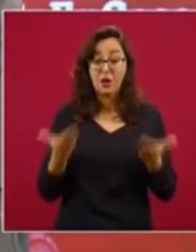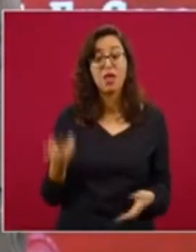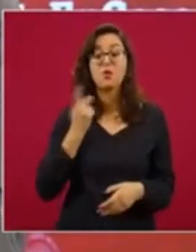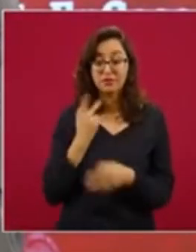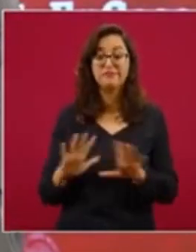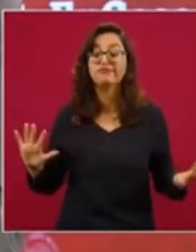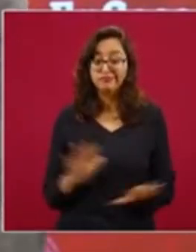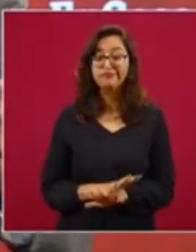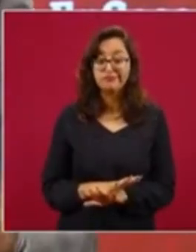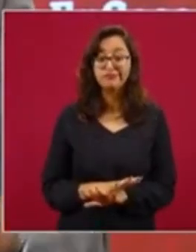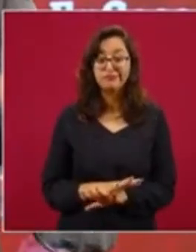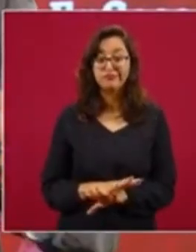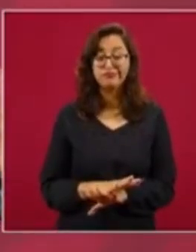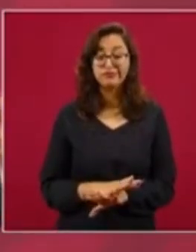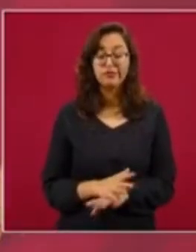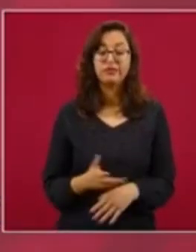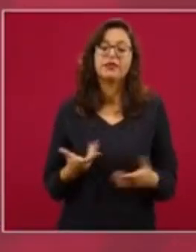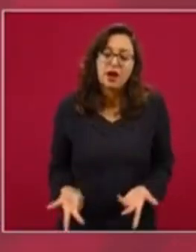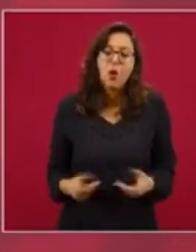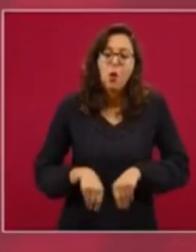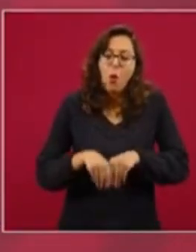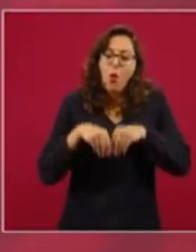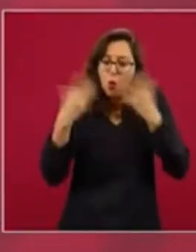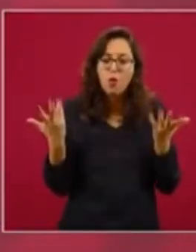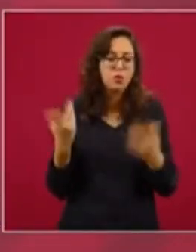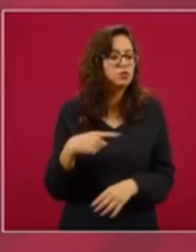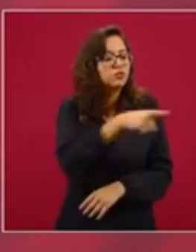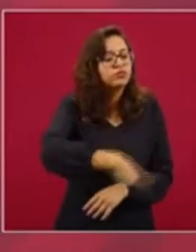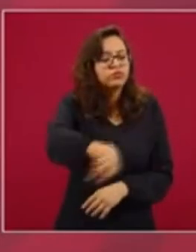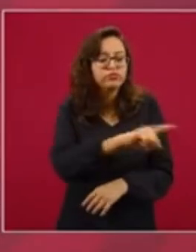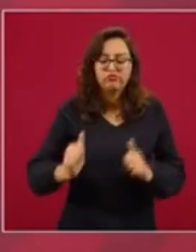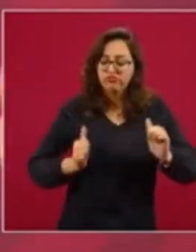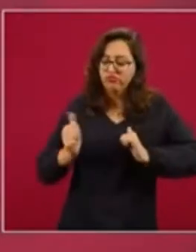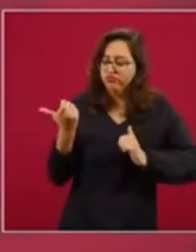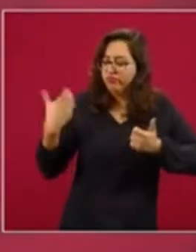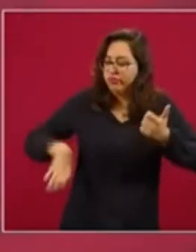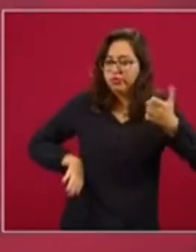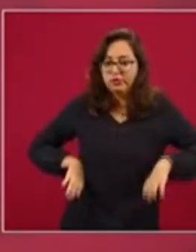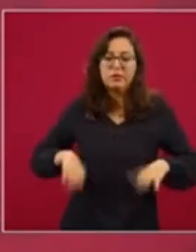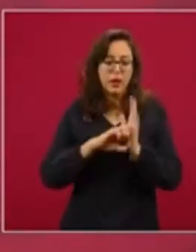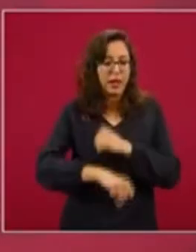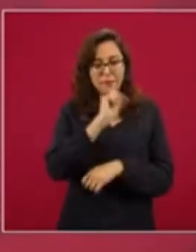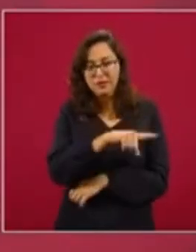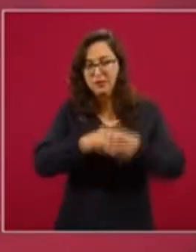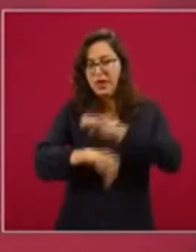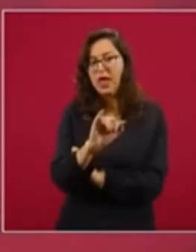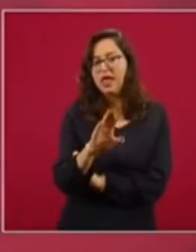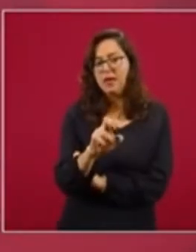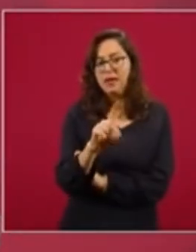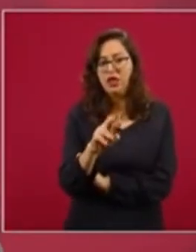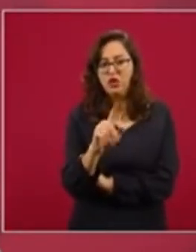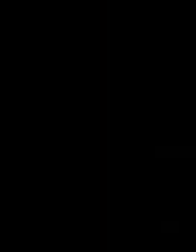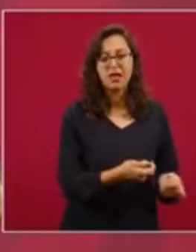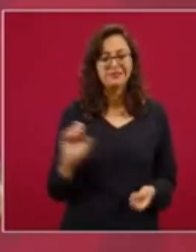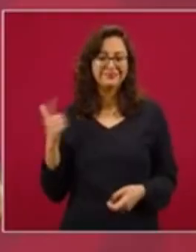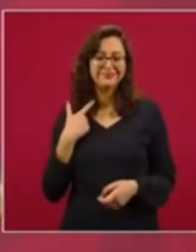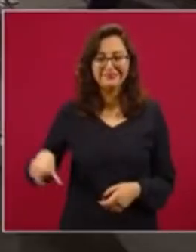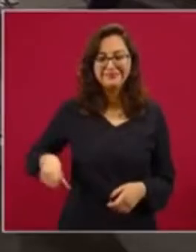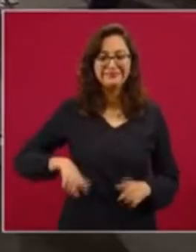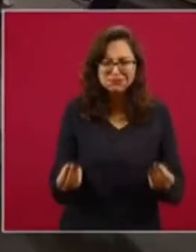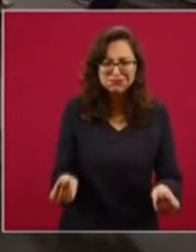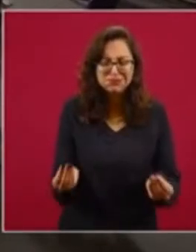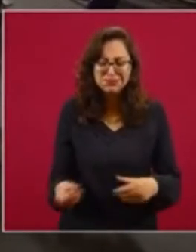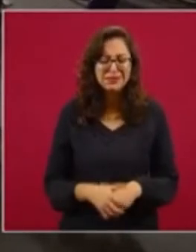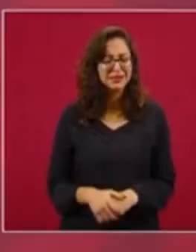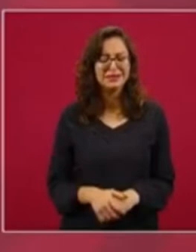política. Esto, desde luego, a los que sacaban provecho, en el caso de Iberdrola, una empresa española. Pero llega